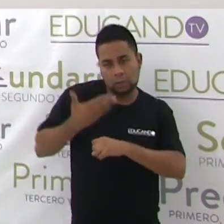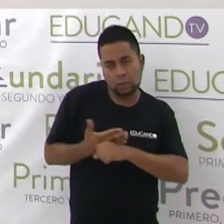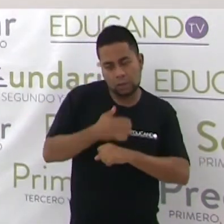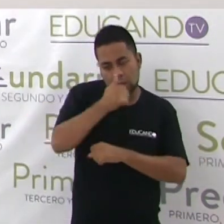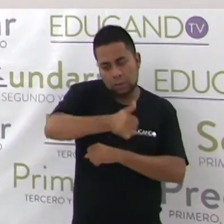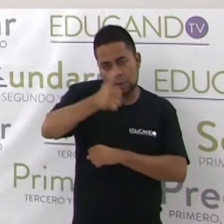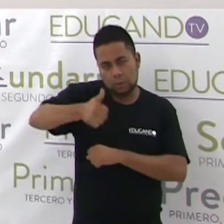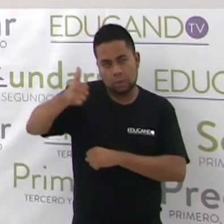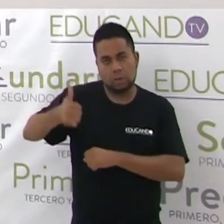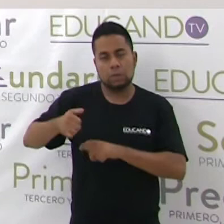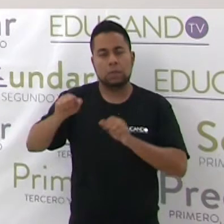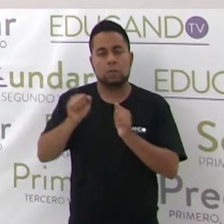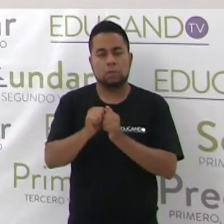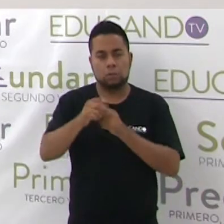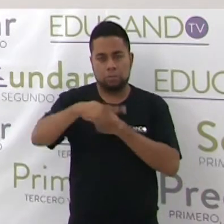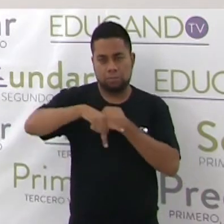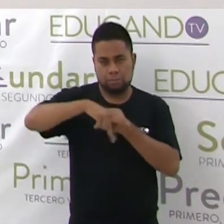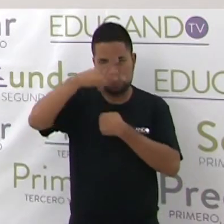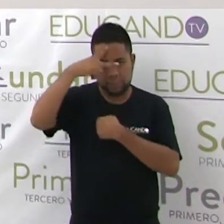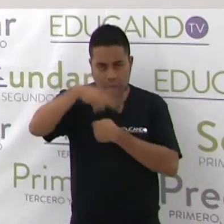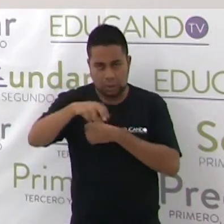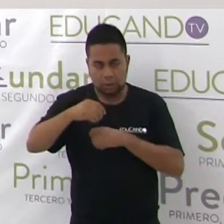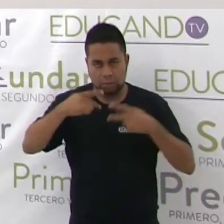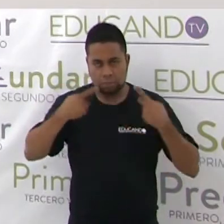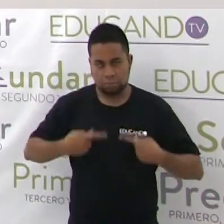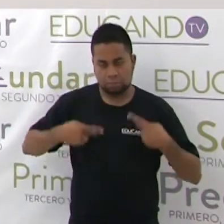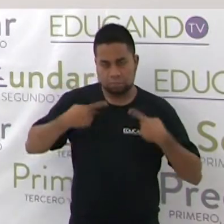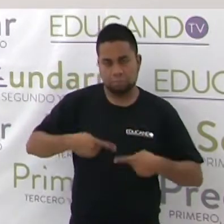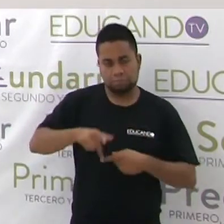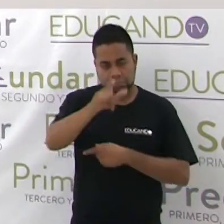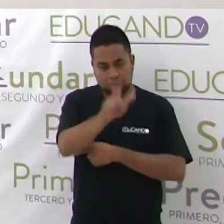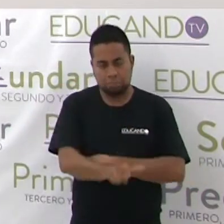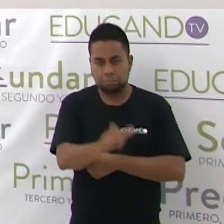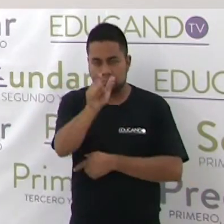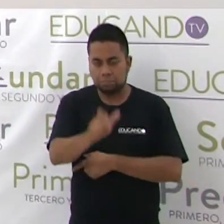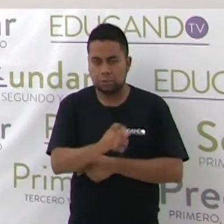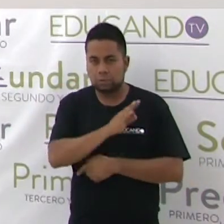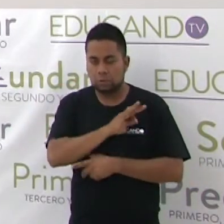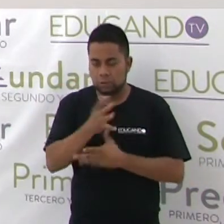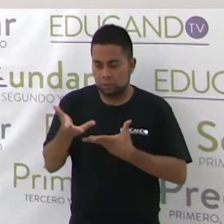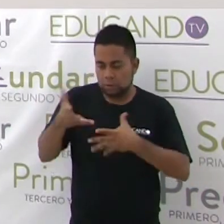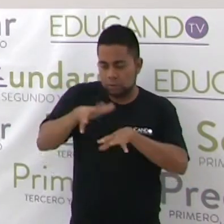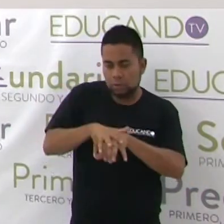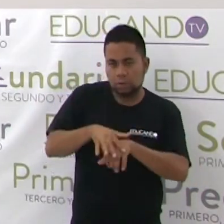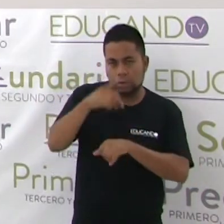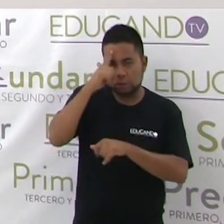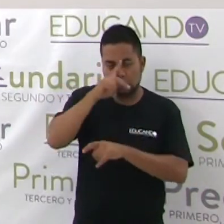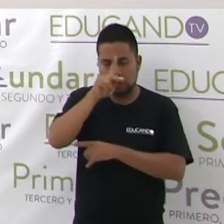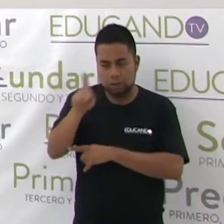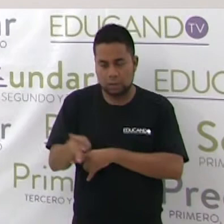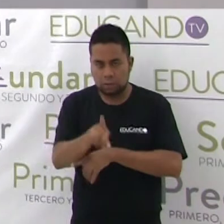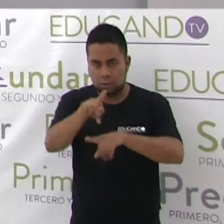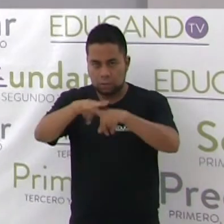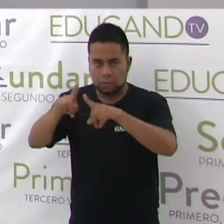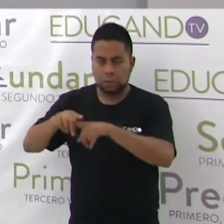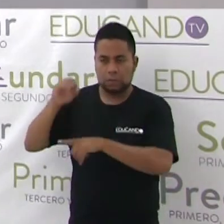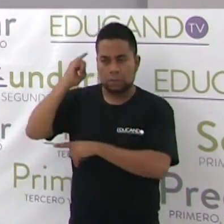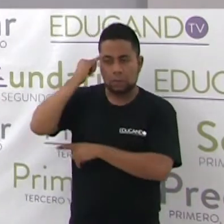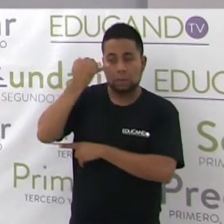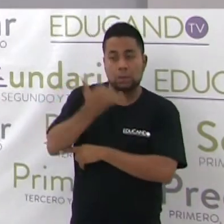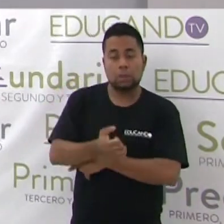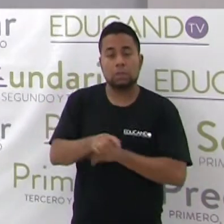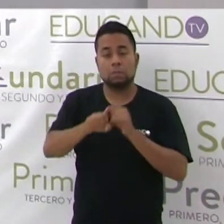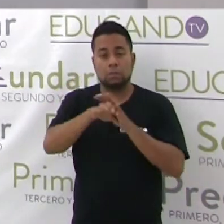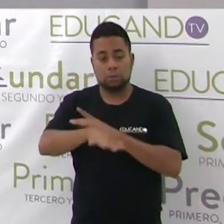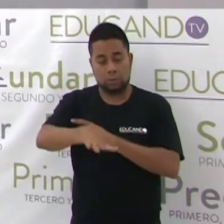debemos de tener como país y como ciudadanos de poner o integrar a nuestros pueblos indígenas. Y